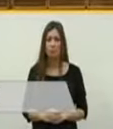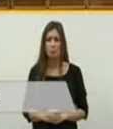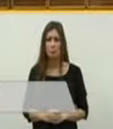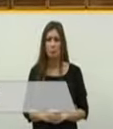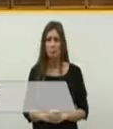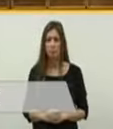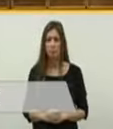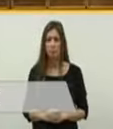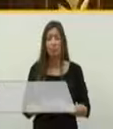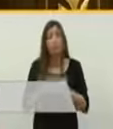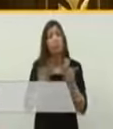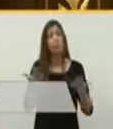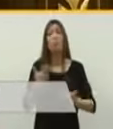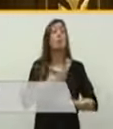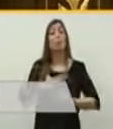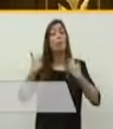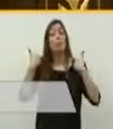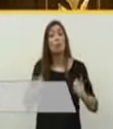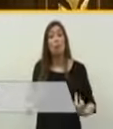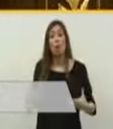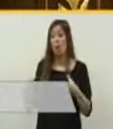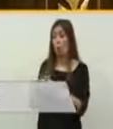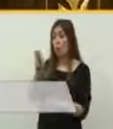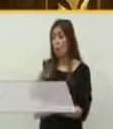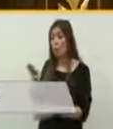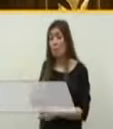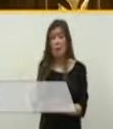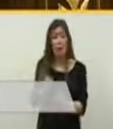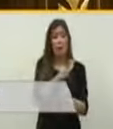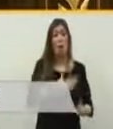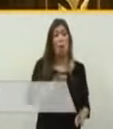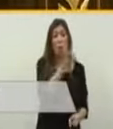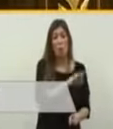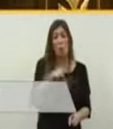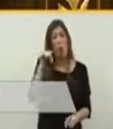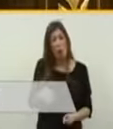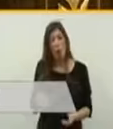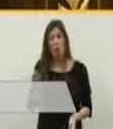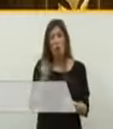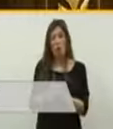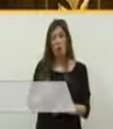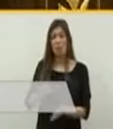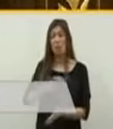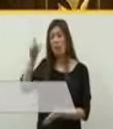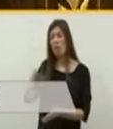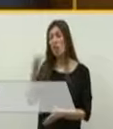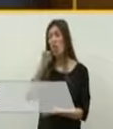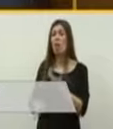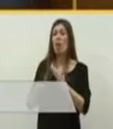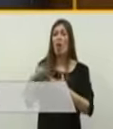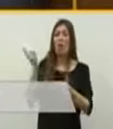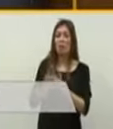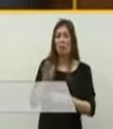Así que yo al Partido Popular y a Podemos no les voy a pedir ya hoy, señor Rajoy, que se sumen a 200 reformas para